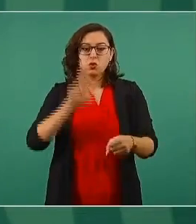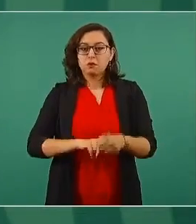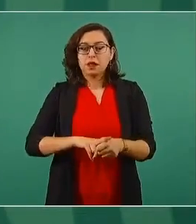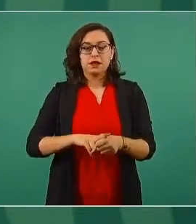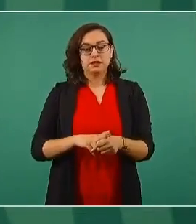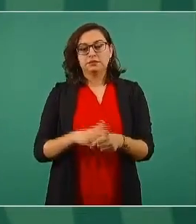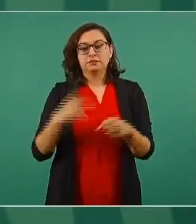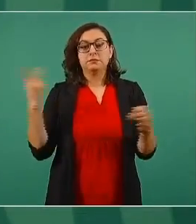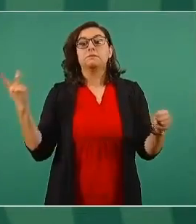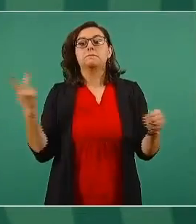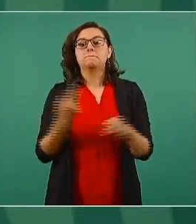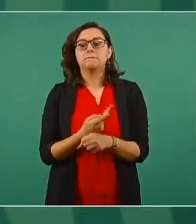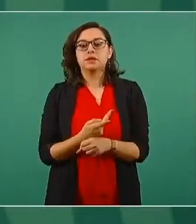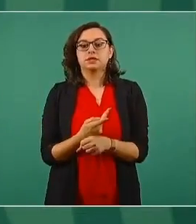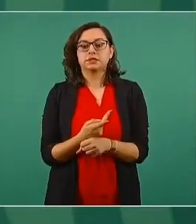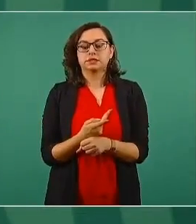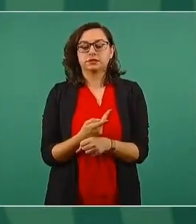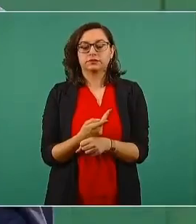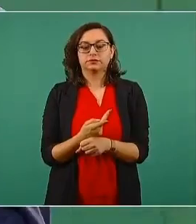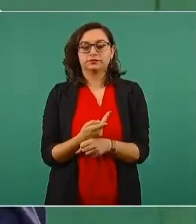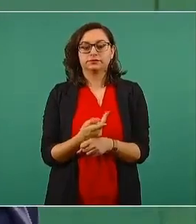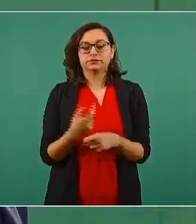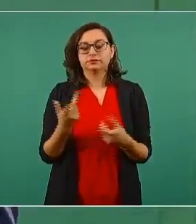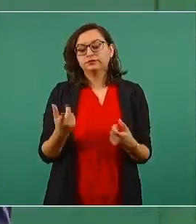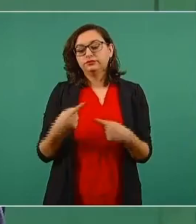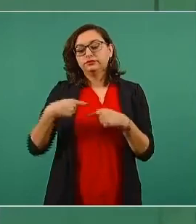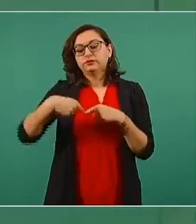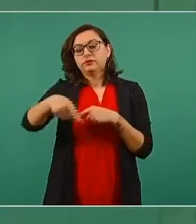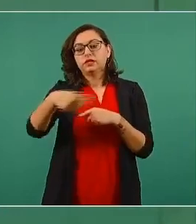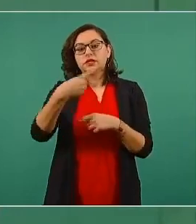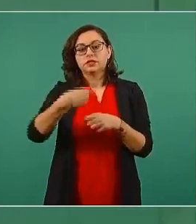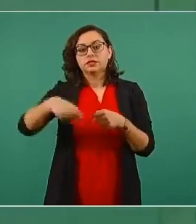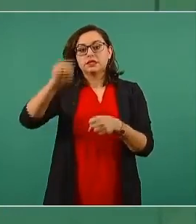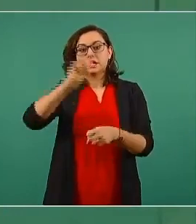extraño. En esta semana